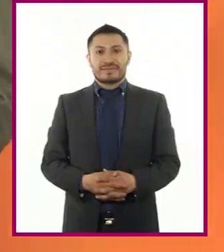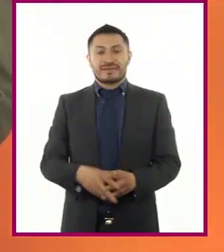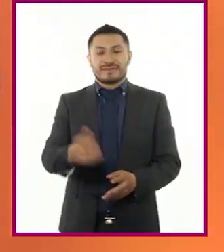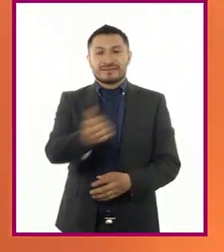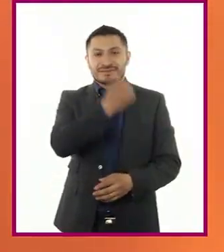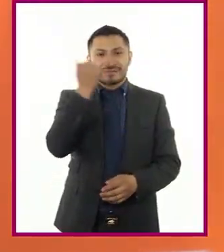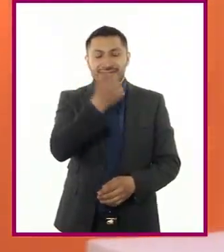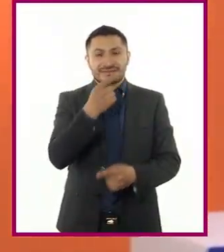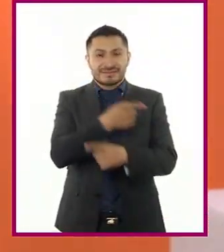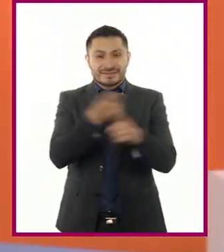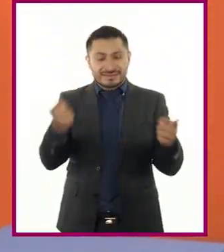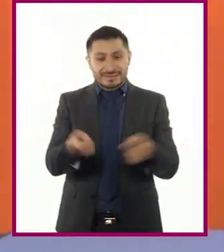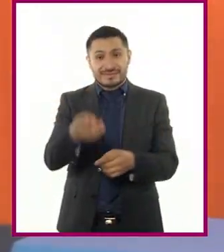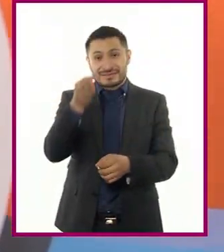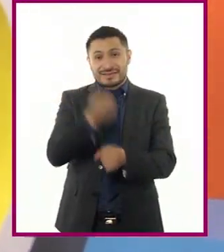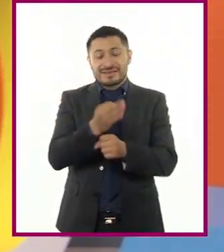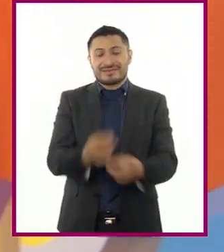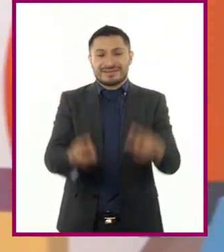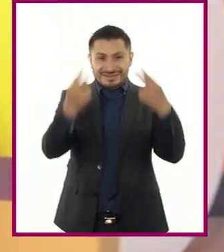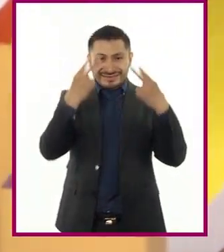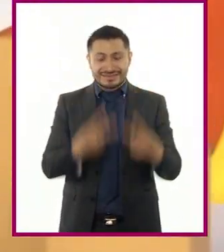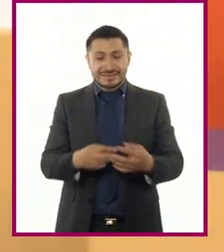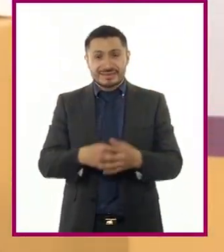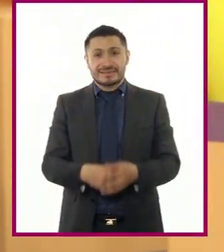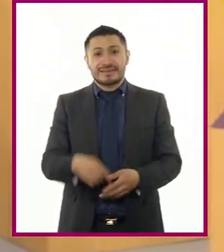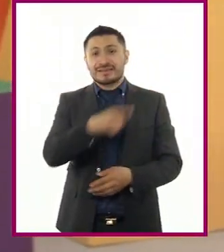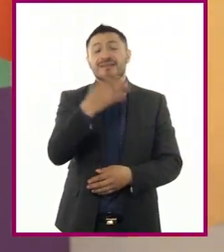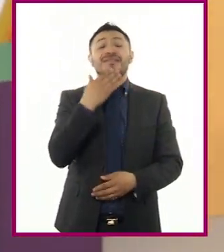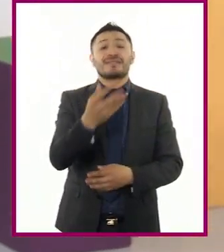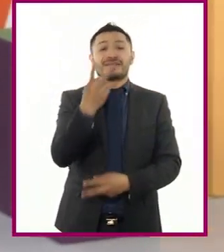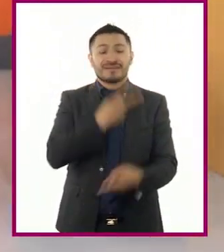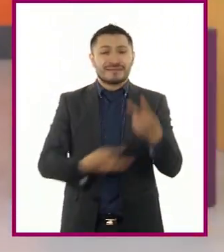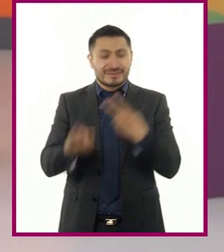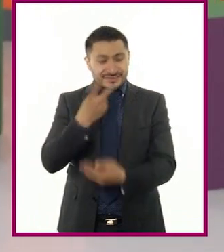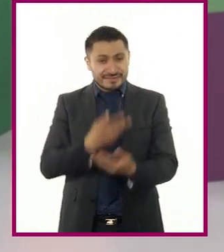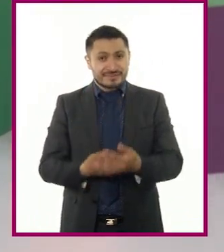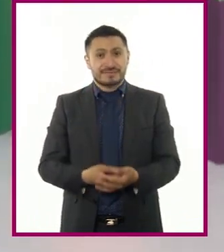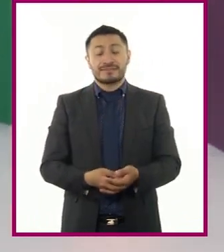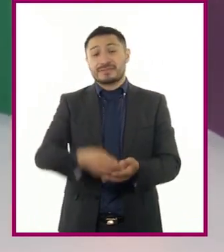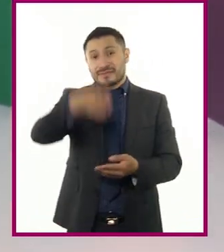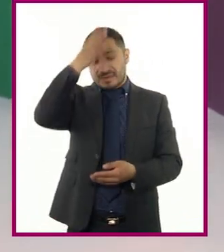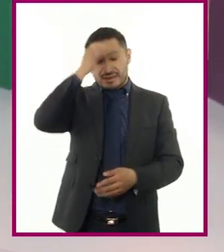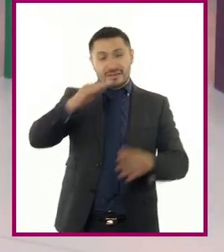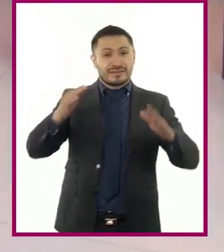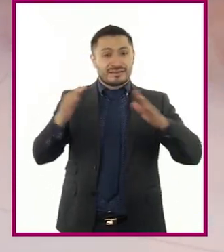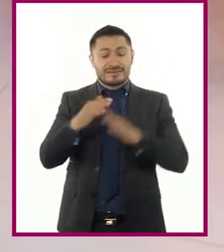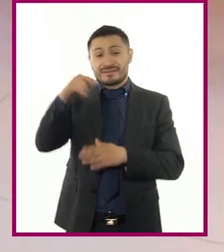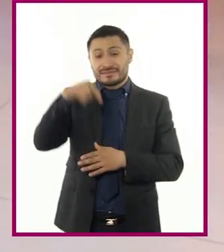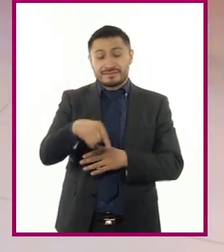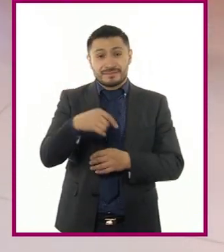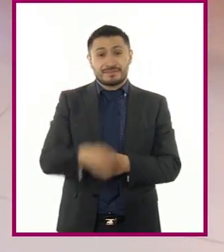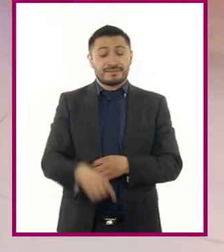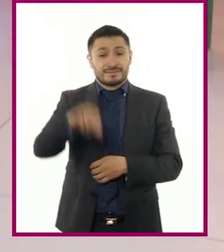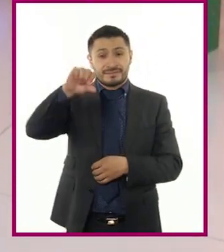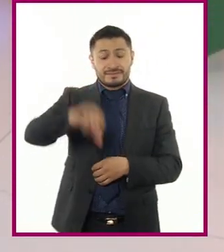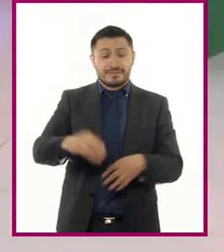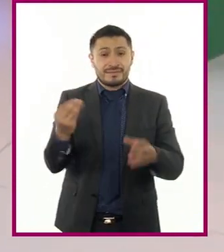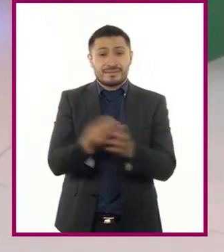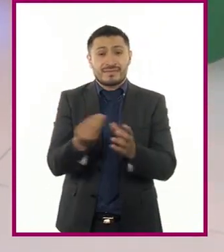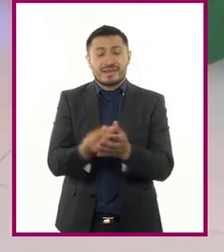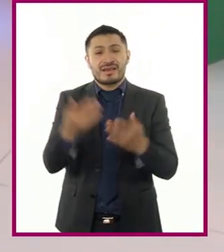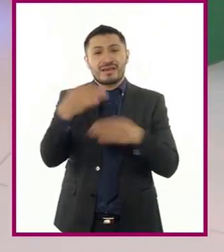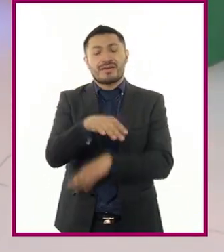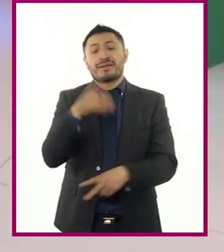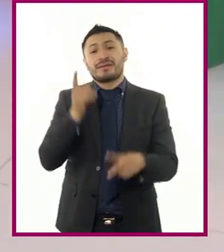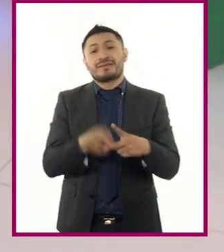Alumnas y alumnos que nos acompañan desde casa, sean ustedes bienvenidas y bienvenidos a Aprende en Casa. Esta sesión corresponde a la asignatura